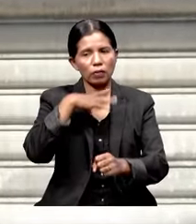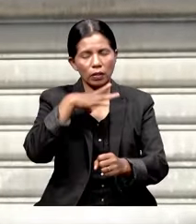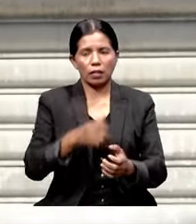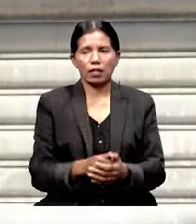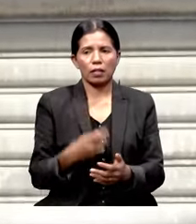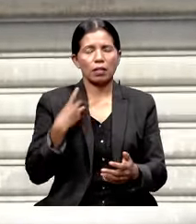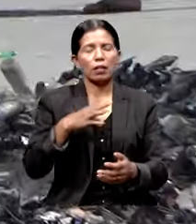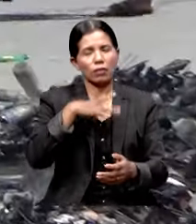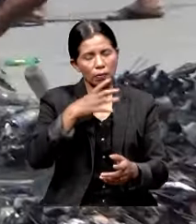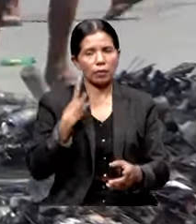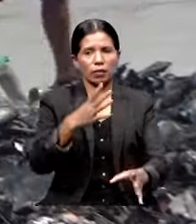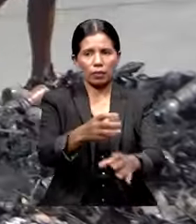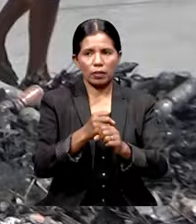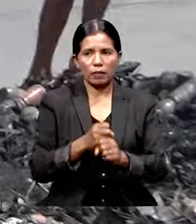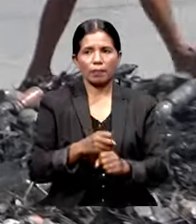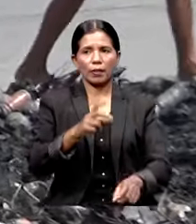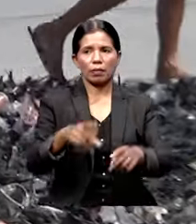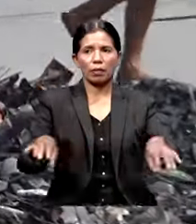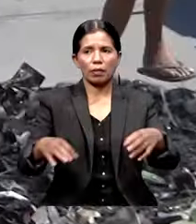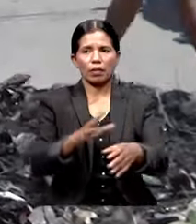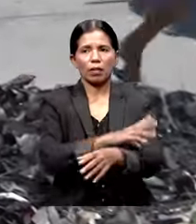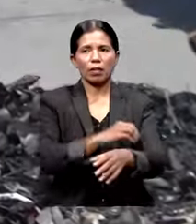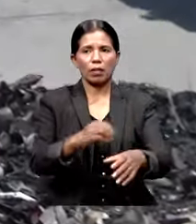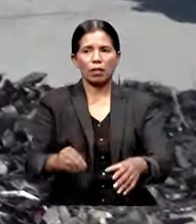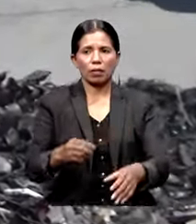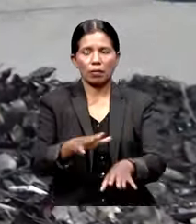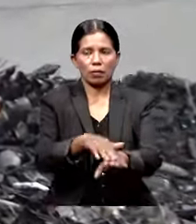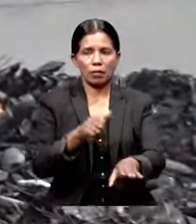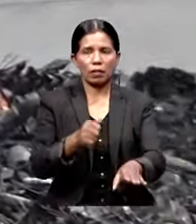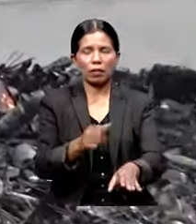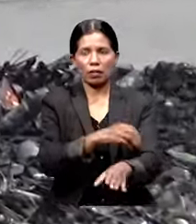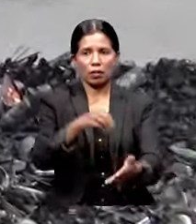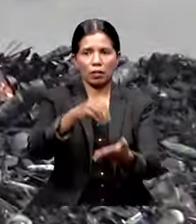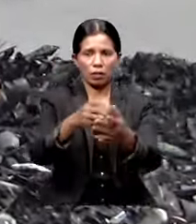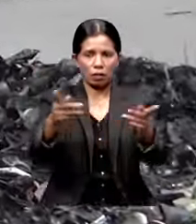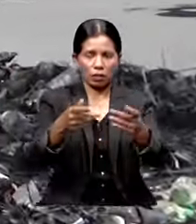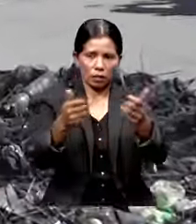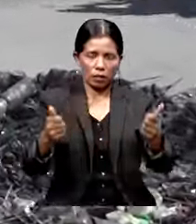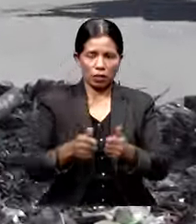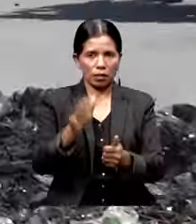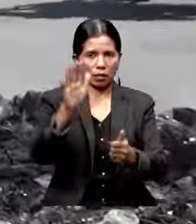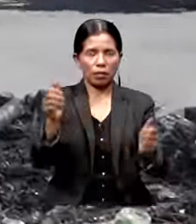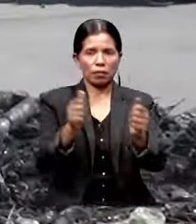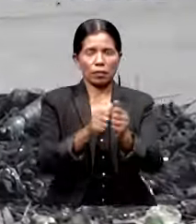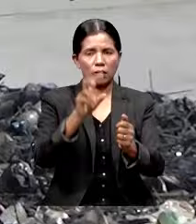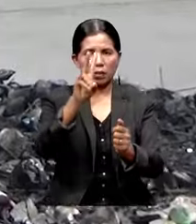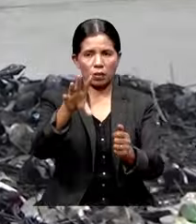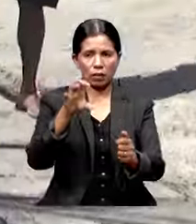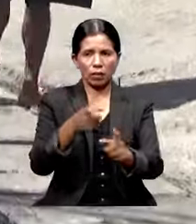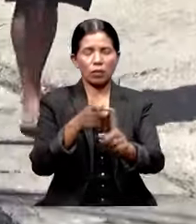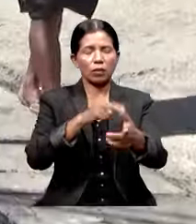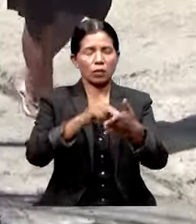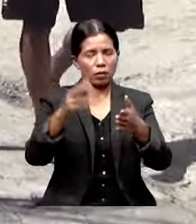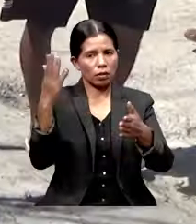itara o quê? Total pessoal servicio limpieza esgoto nebe recruta, hori destaca ya posto administrativo Lima hamutuk atus rua, usi